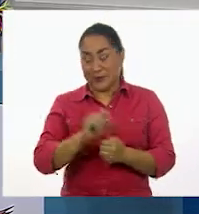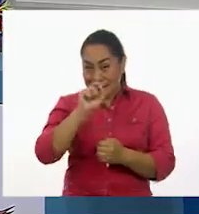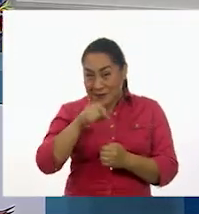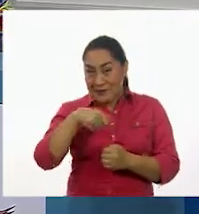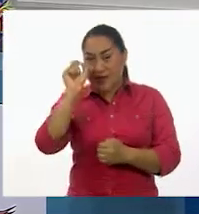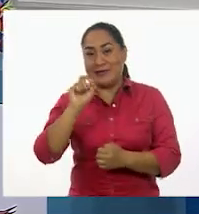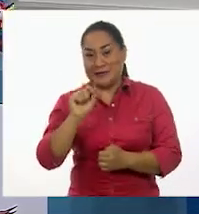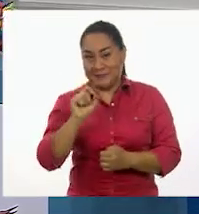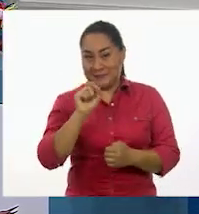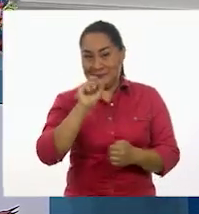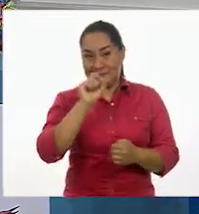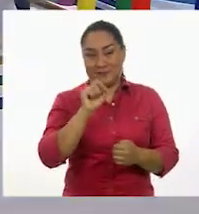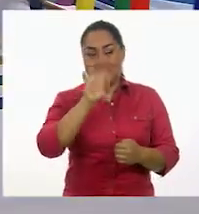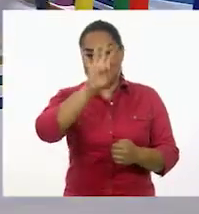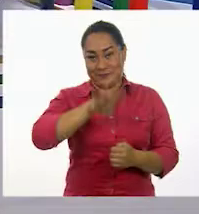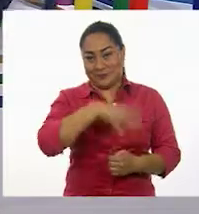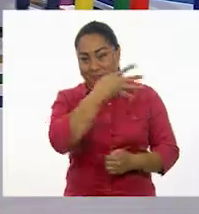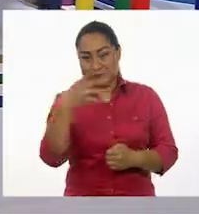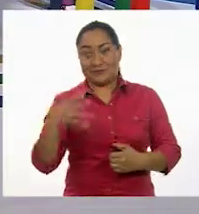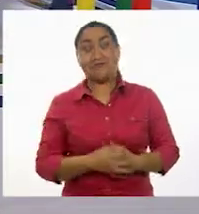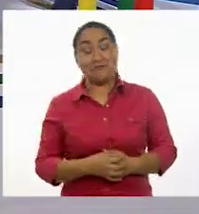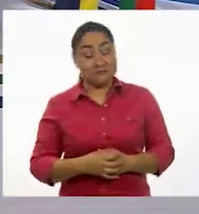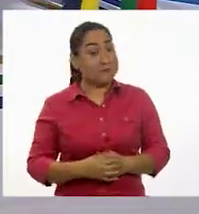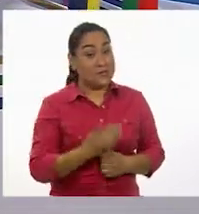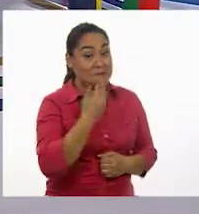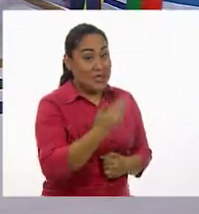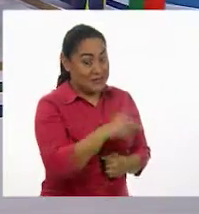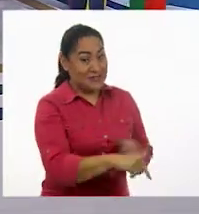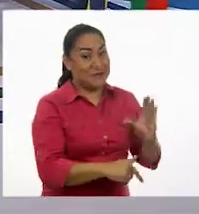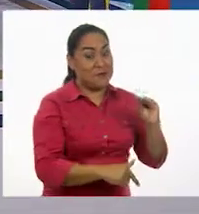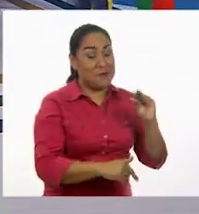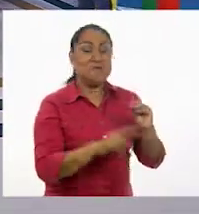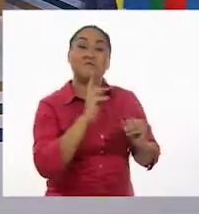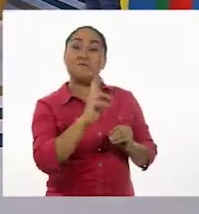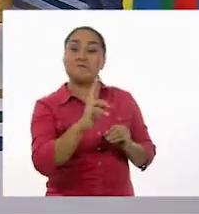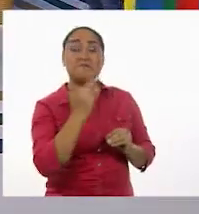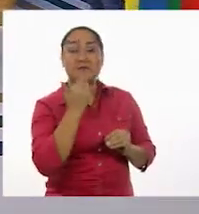palomita en tu tablero. Bien, Tom.